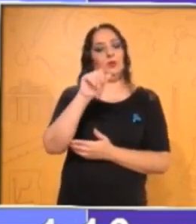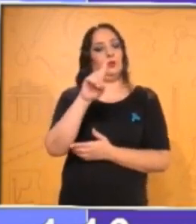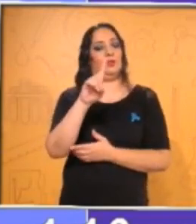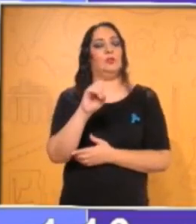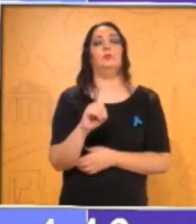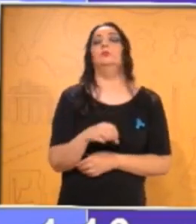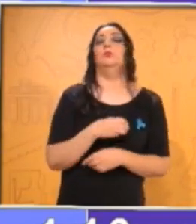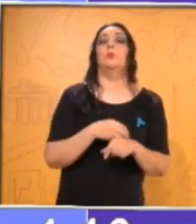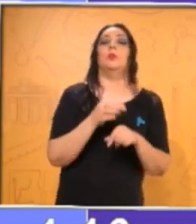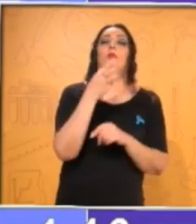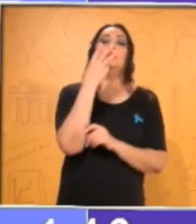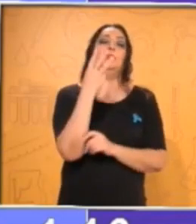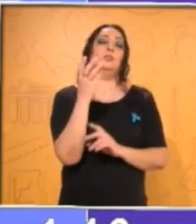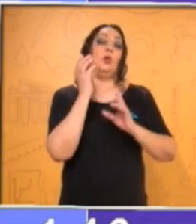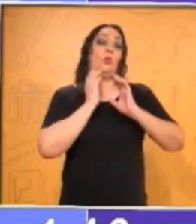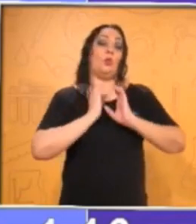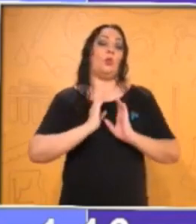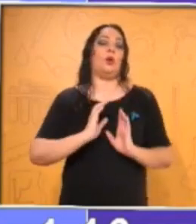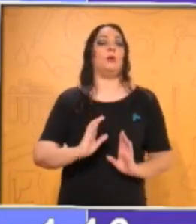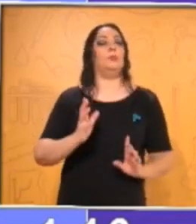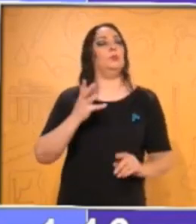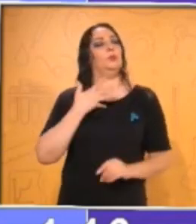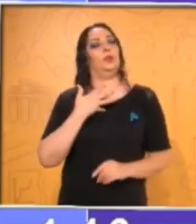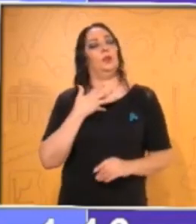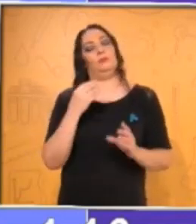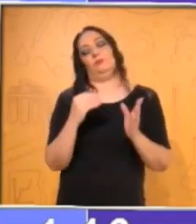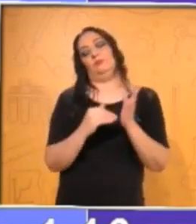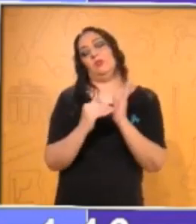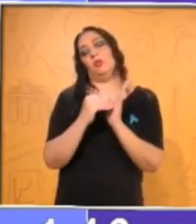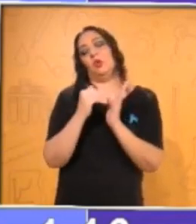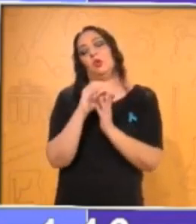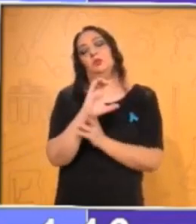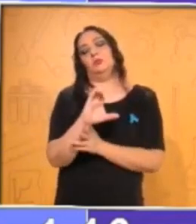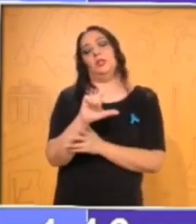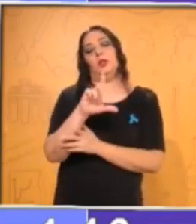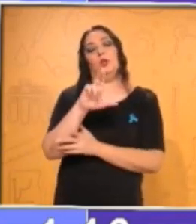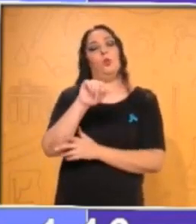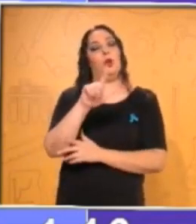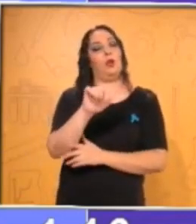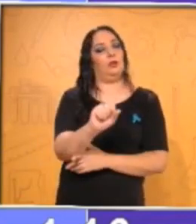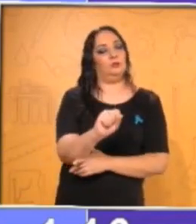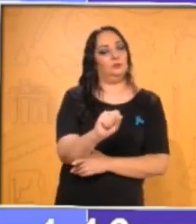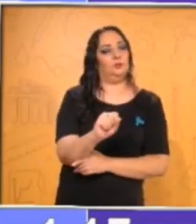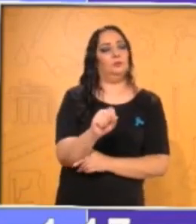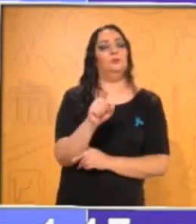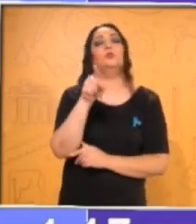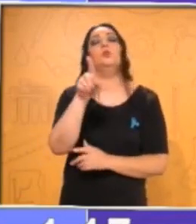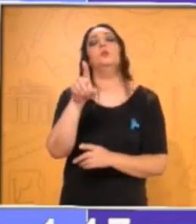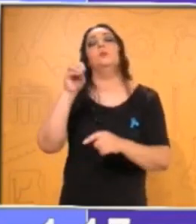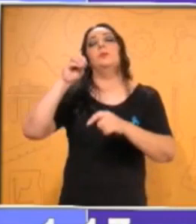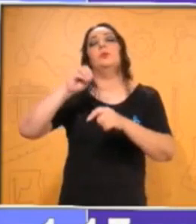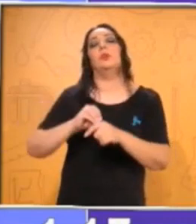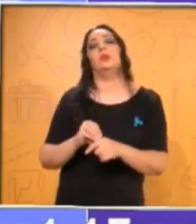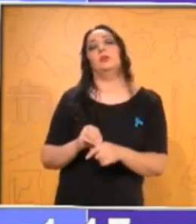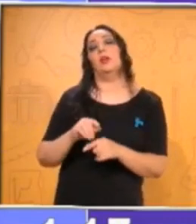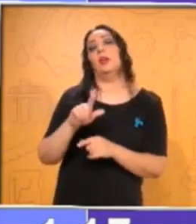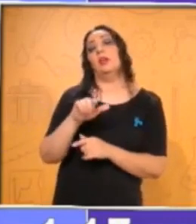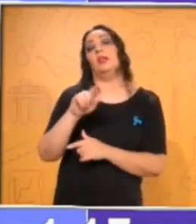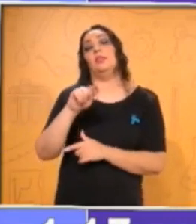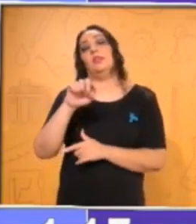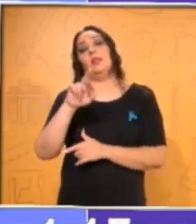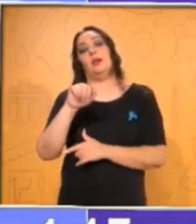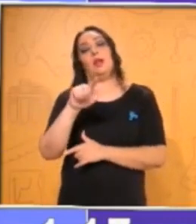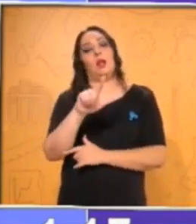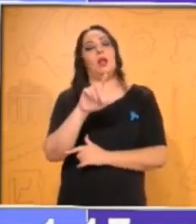3, el cuerpo humano está compuesto por millones de células. Tú le vas a escribir si es literal o